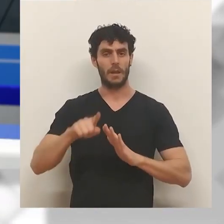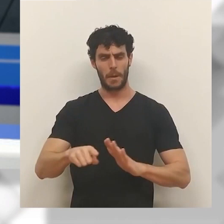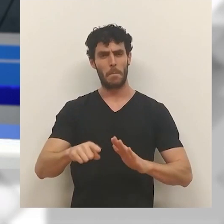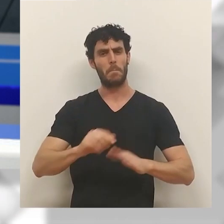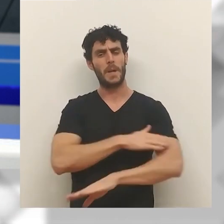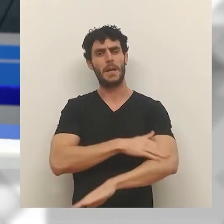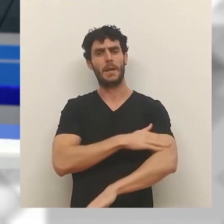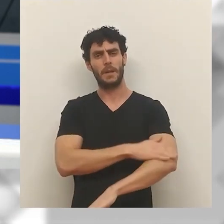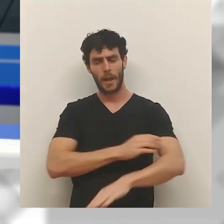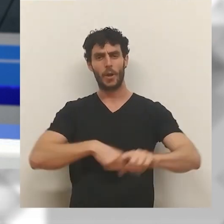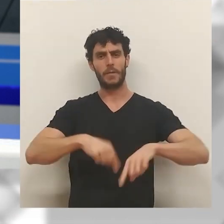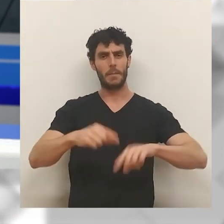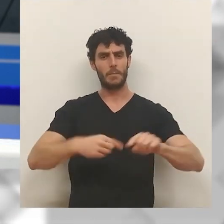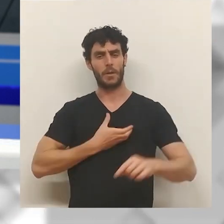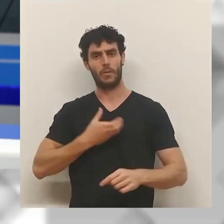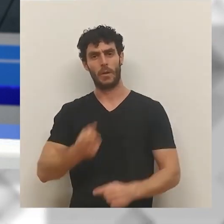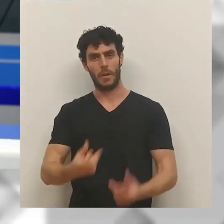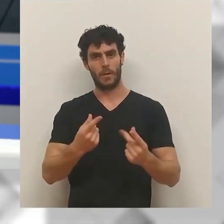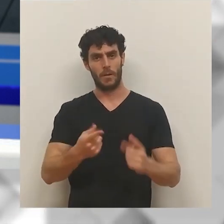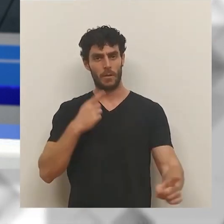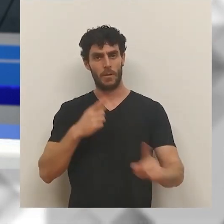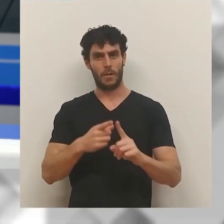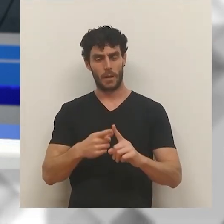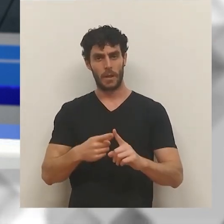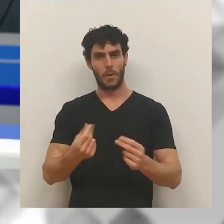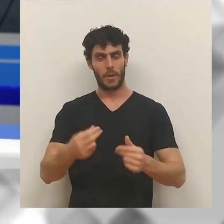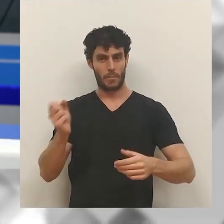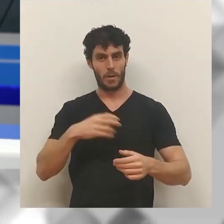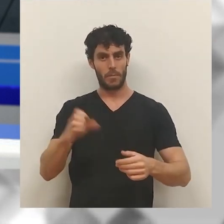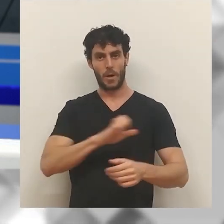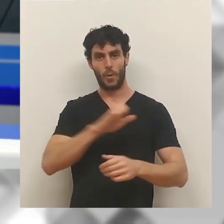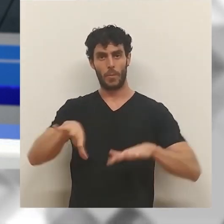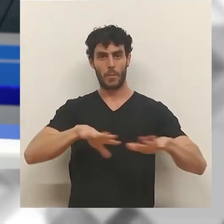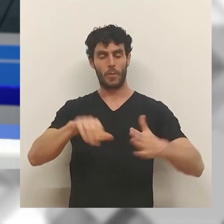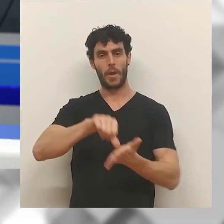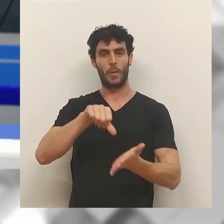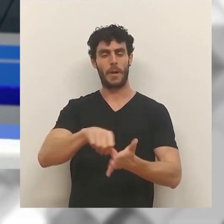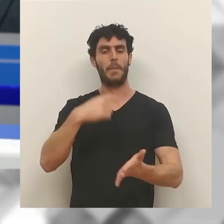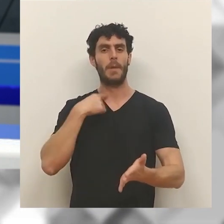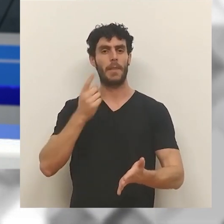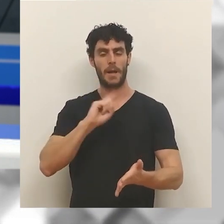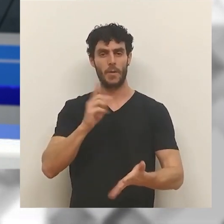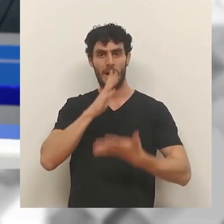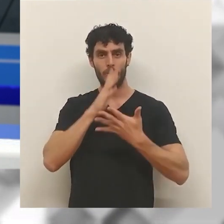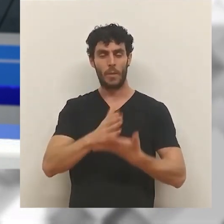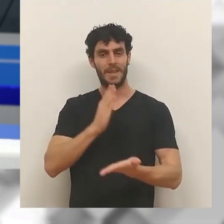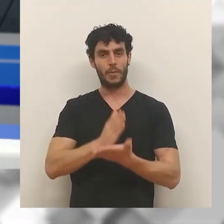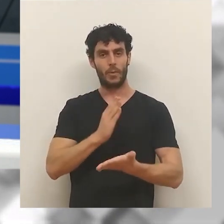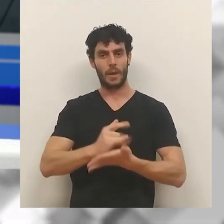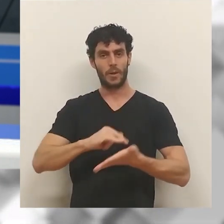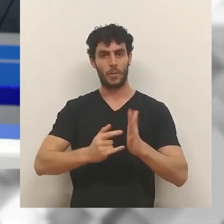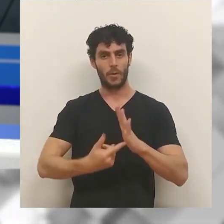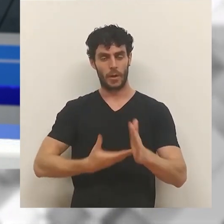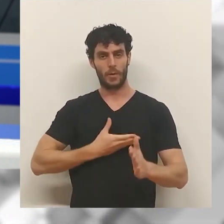Más cerca de una solución están también el Ministerio de Transportes y el Ayuntamiento de Logroño para no perder la financiación europea en movilidad urbana.